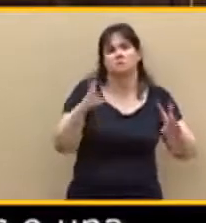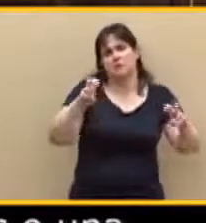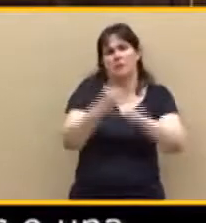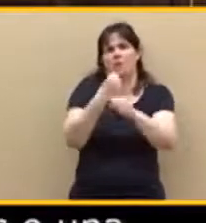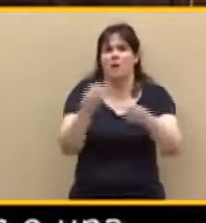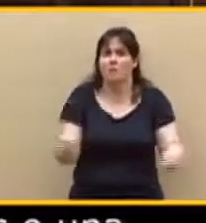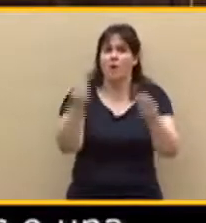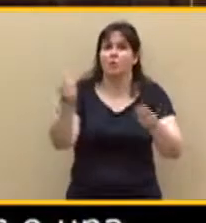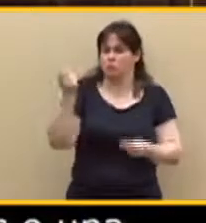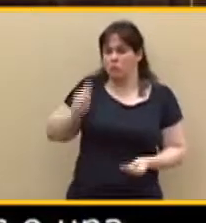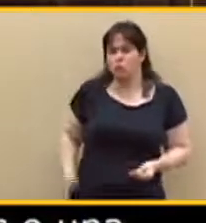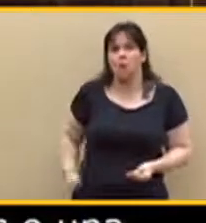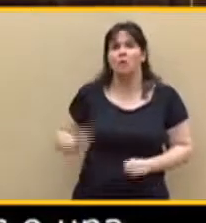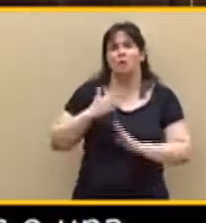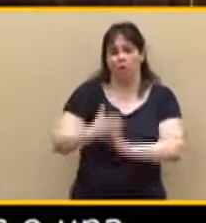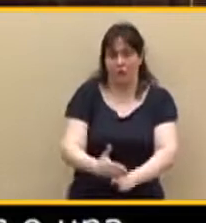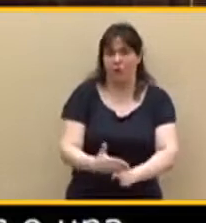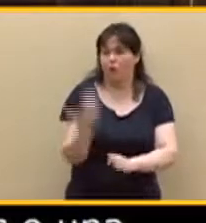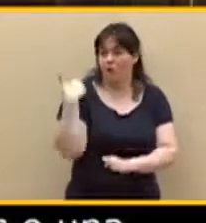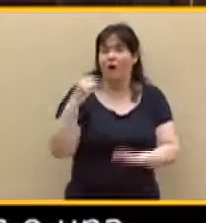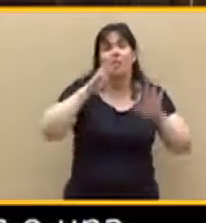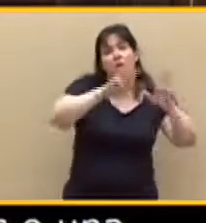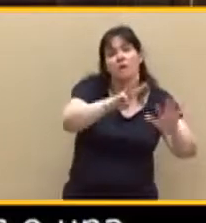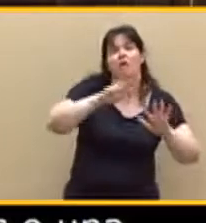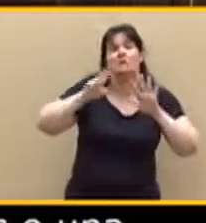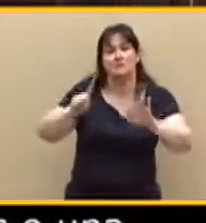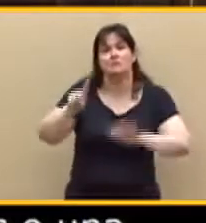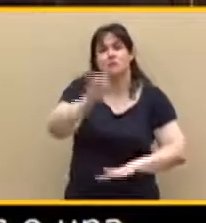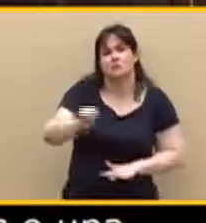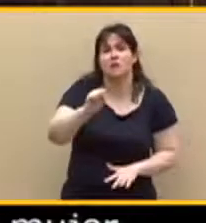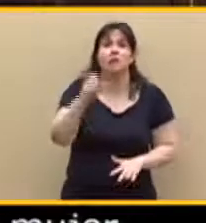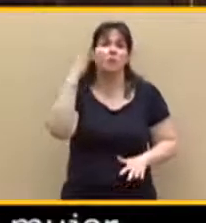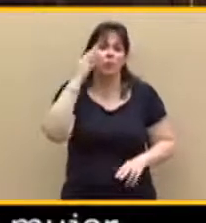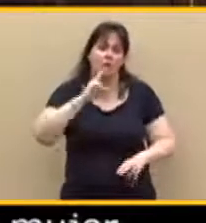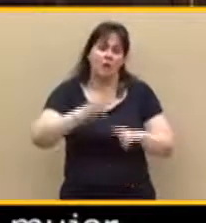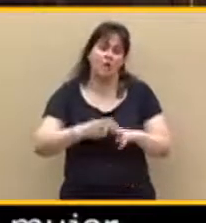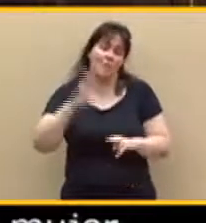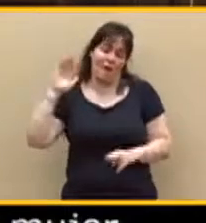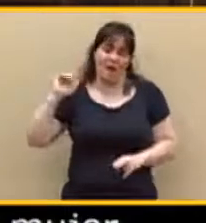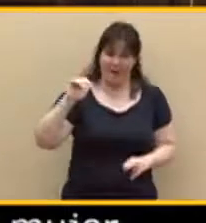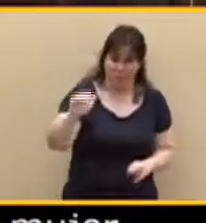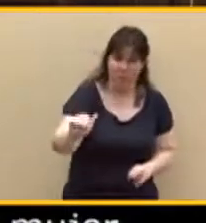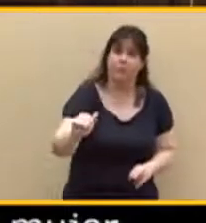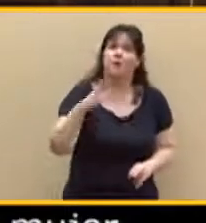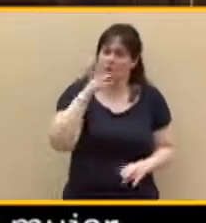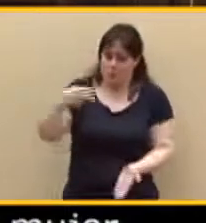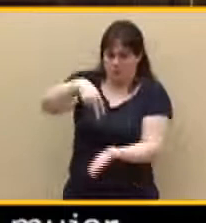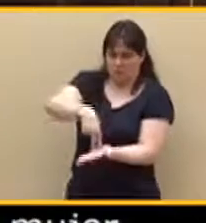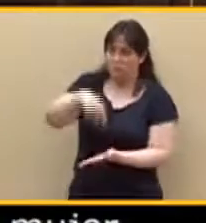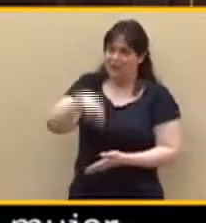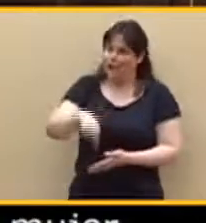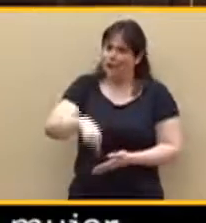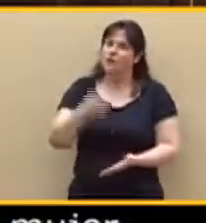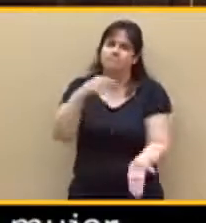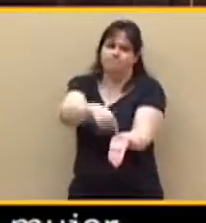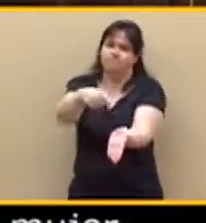fija. Y hace 86 años, una mujer llamada Clara Campoamor subía a esta tribuna a exigir el derecho de